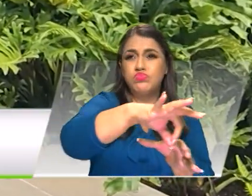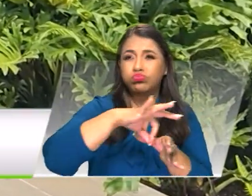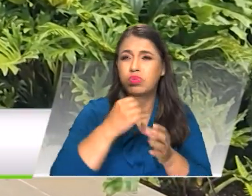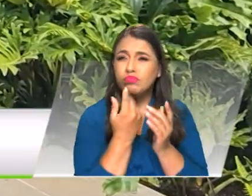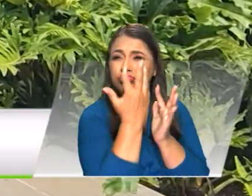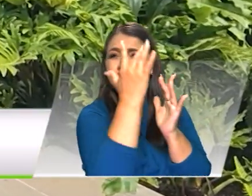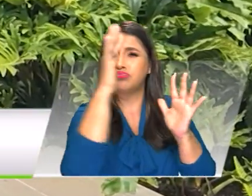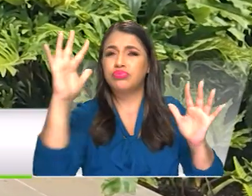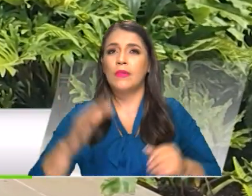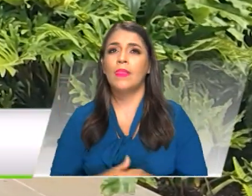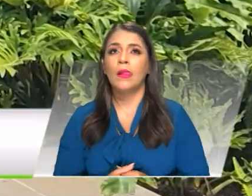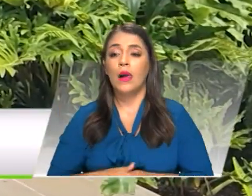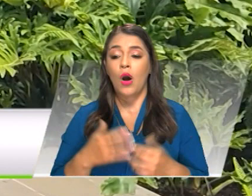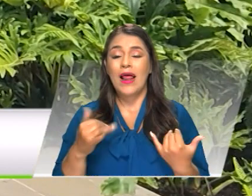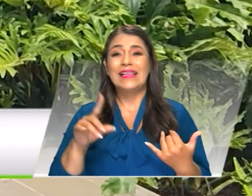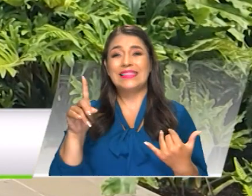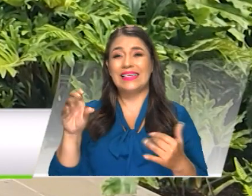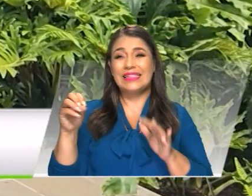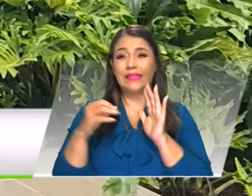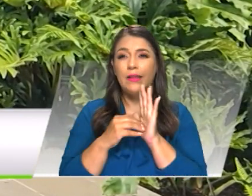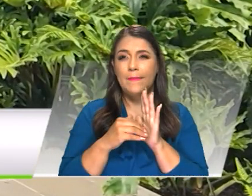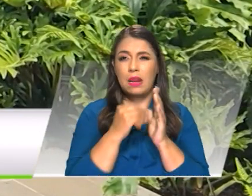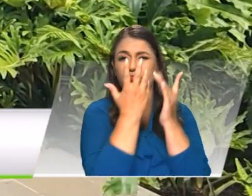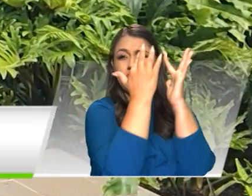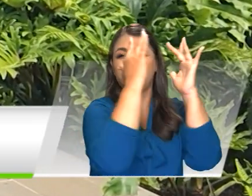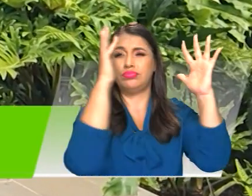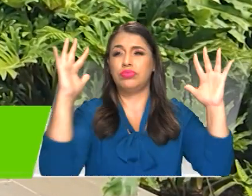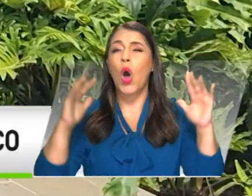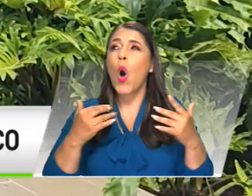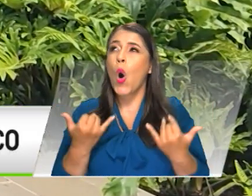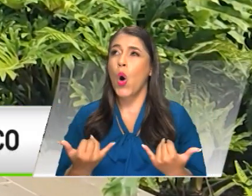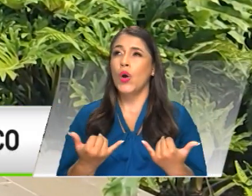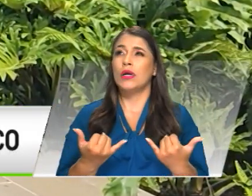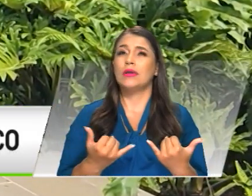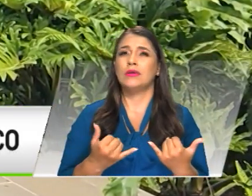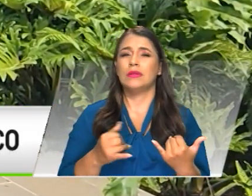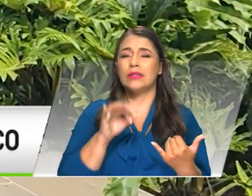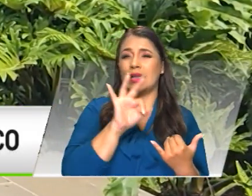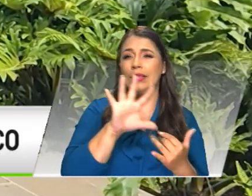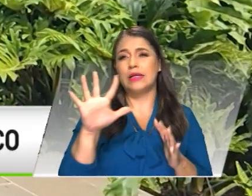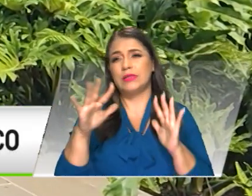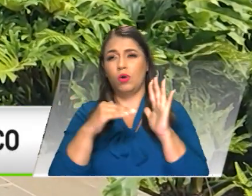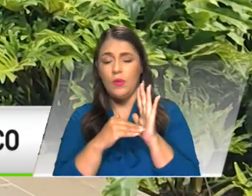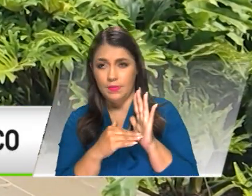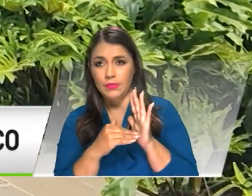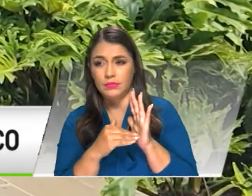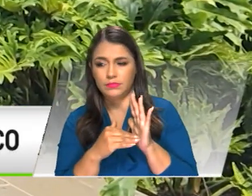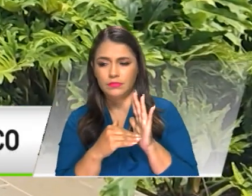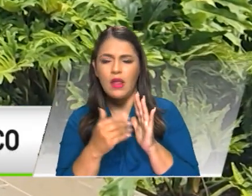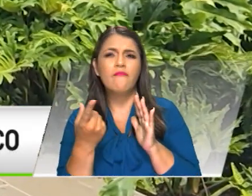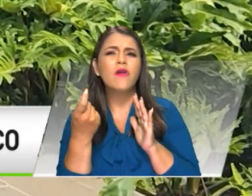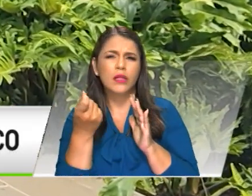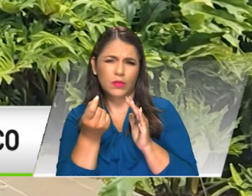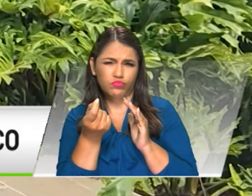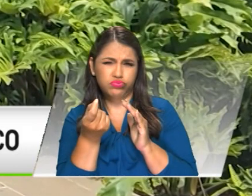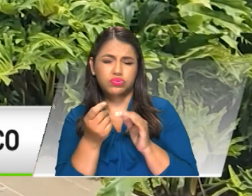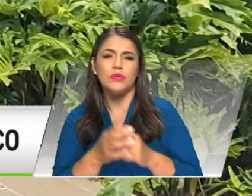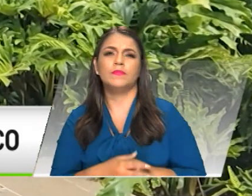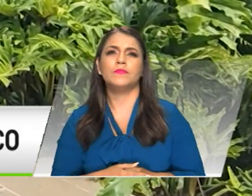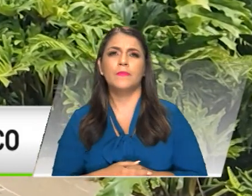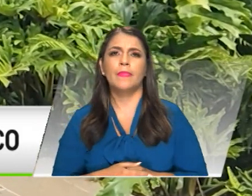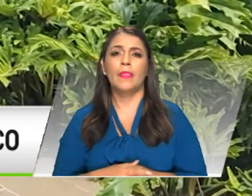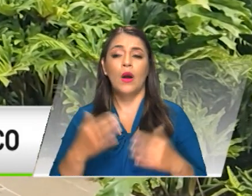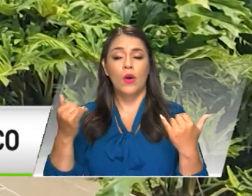60.000 árboles a la fecha llevábamos sembrados más o menos unos 35 mil y estamos en este momento ejecutando un proyecto